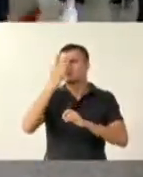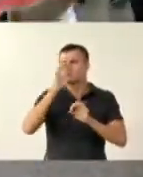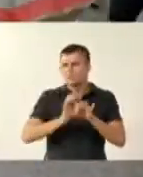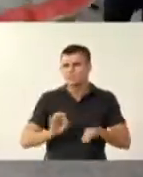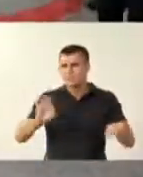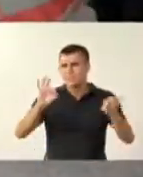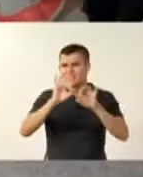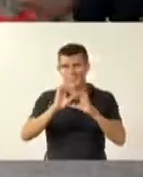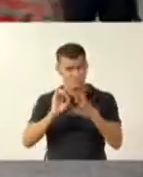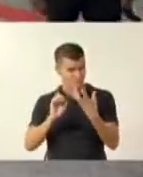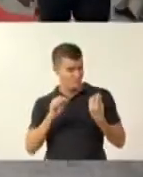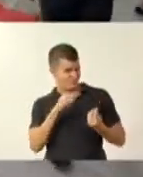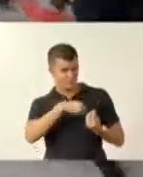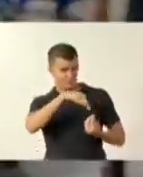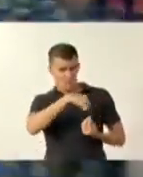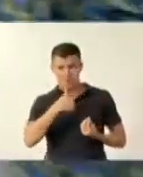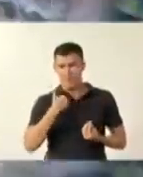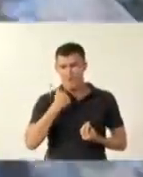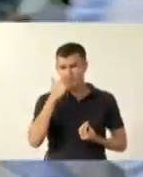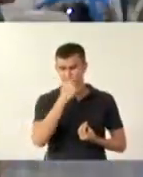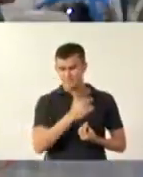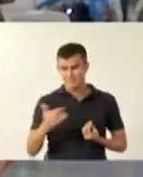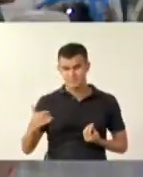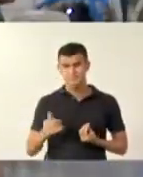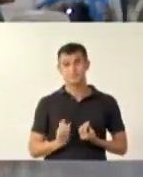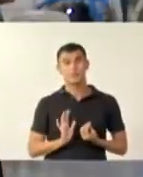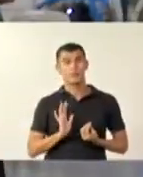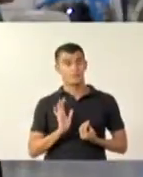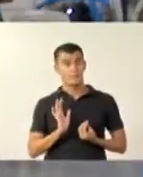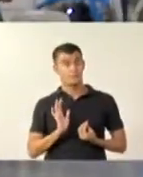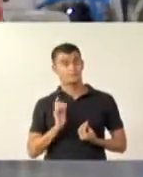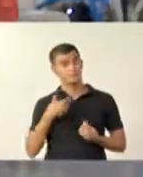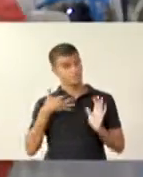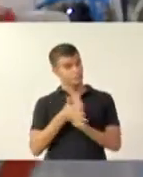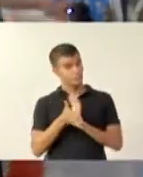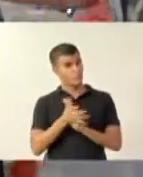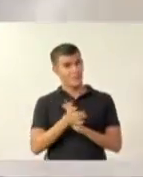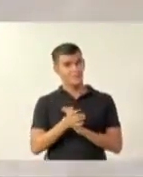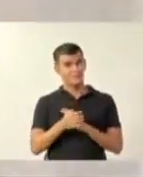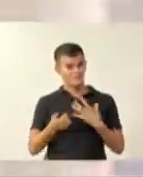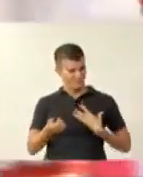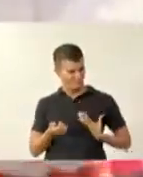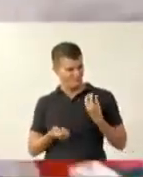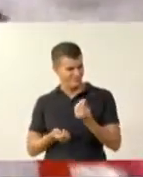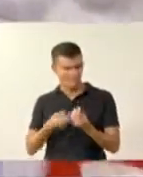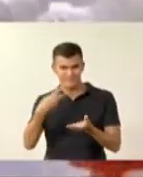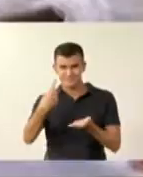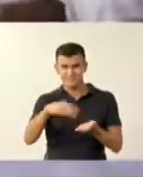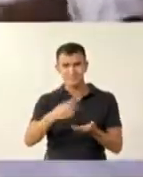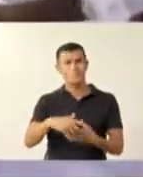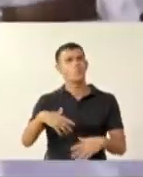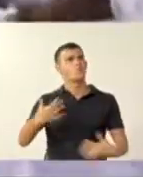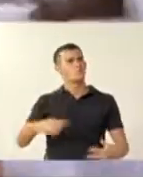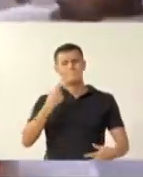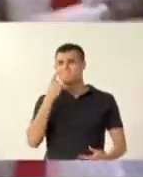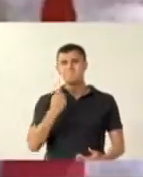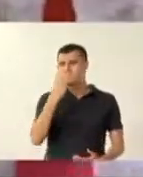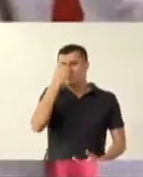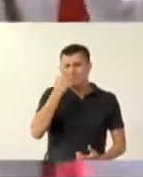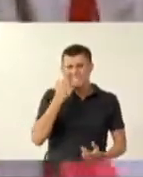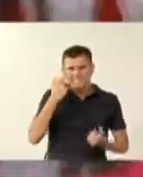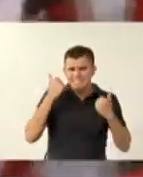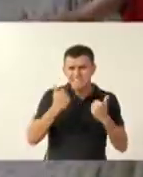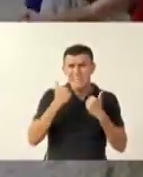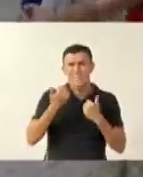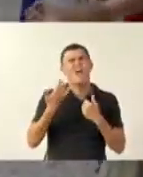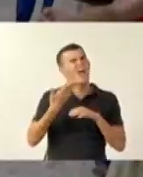presentación para este grupo de jóvenes y niños. Para nosotros pues es lo mejor que nos ha pasado como grupo. Hemos